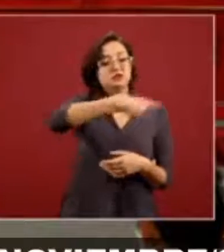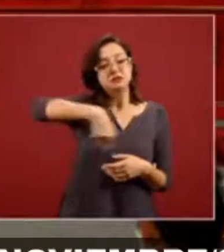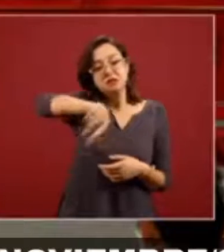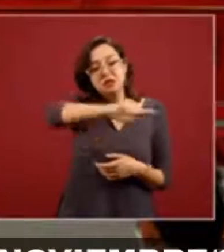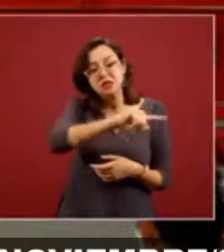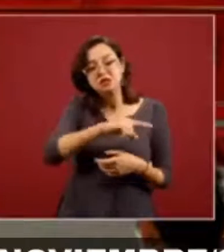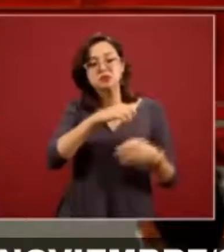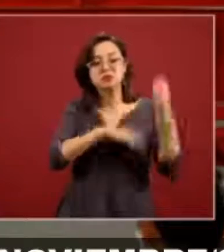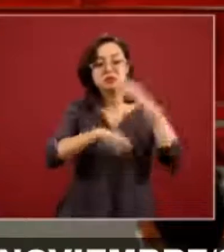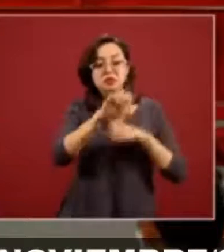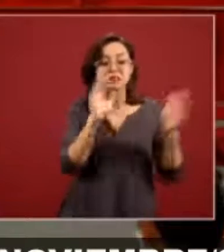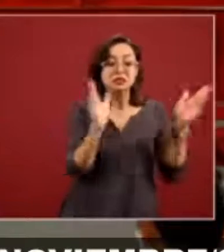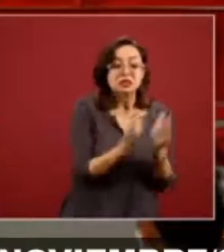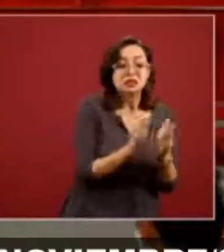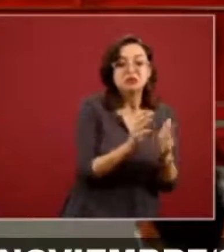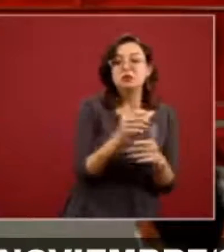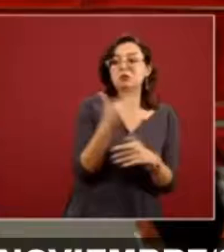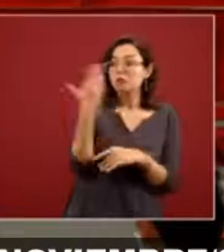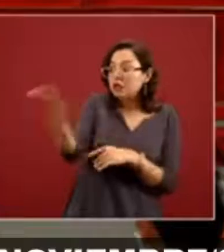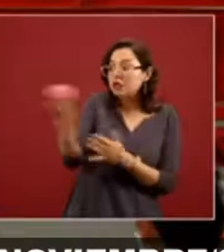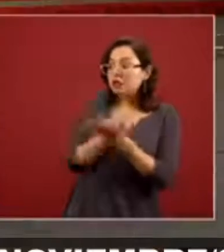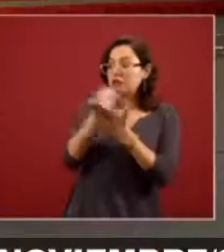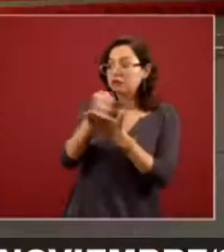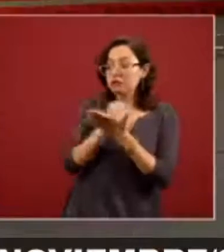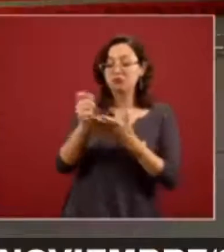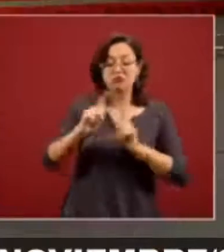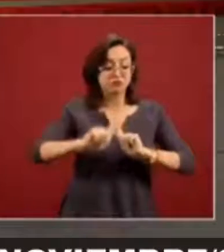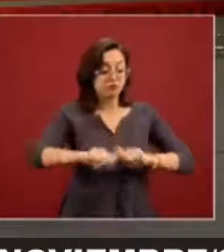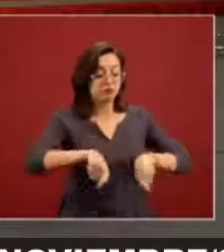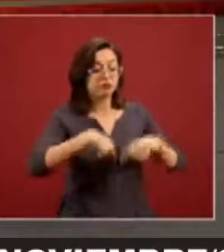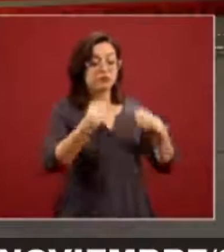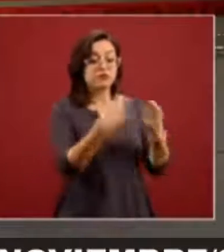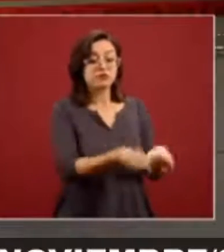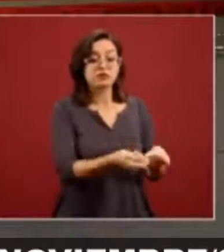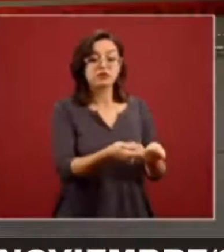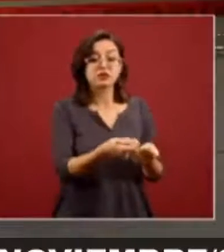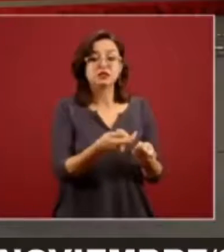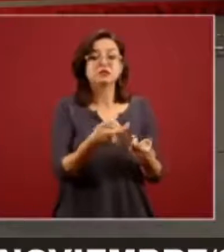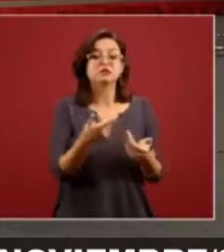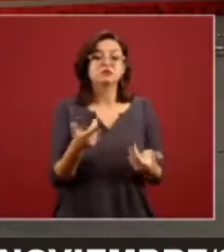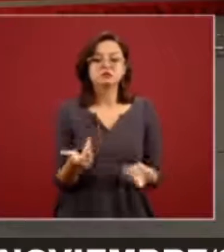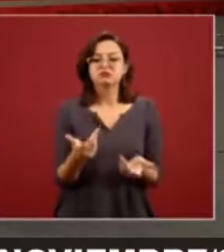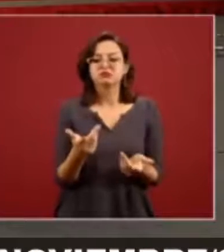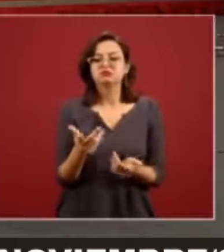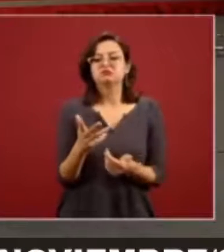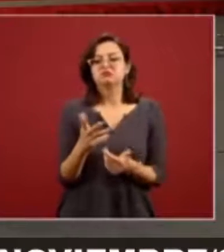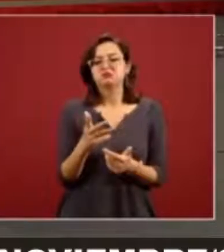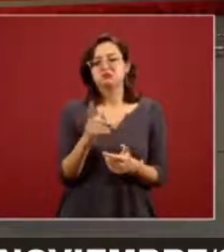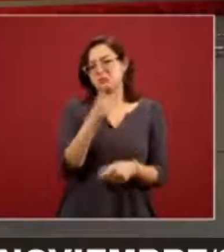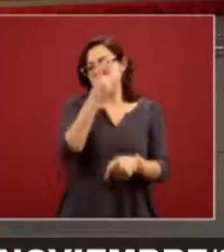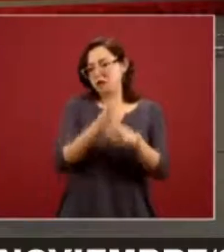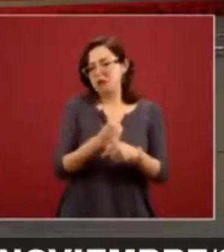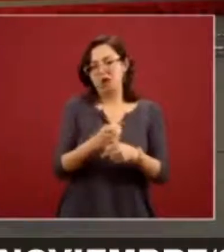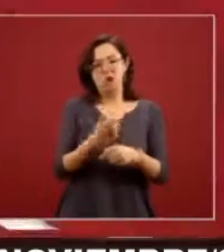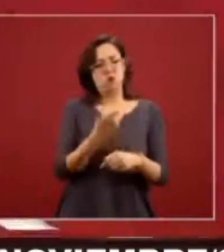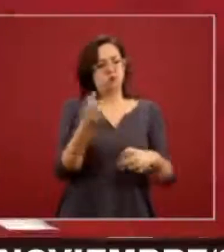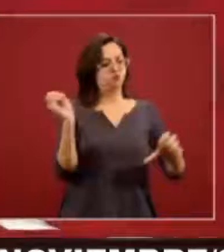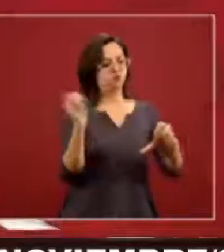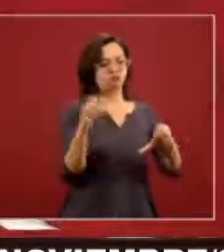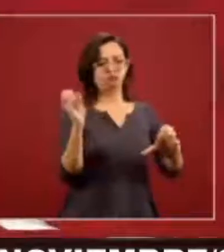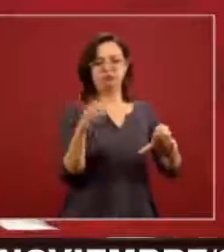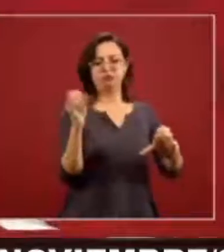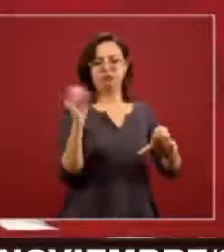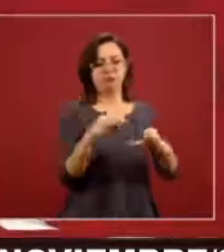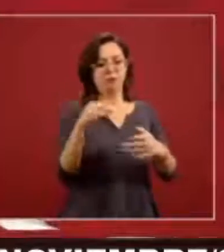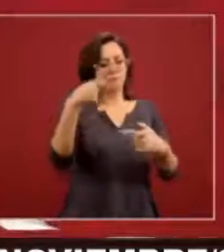crédito y a recibirlo, el hecho de que vaya a ser primero, digamos, nos va a permitir también ir cruzando esas